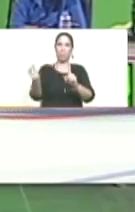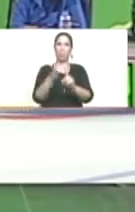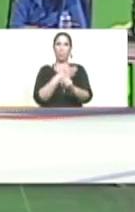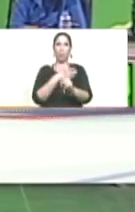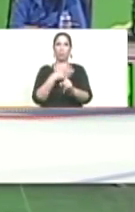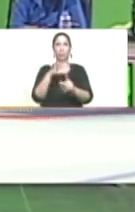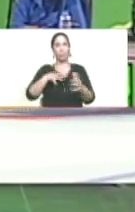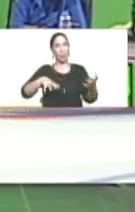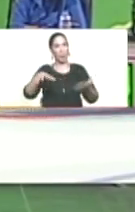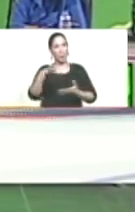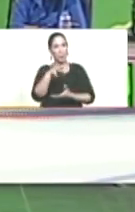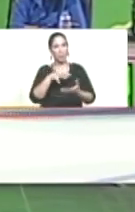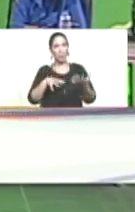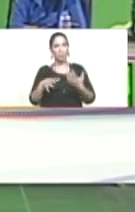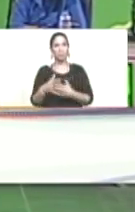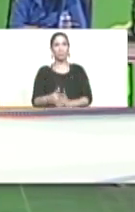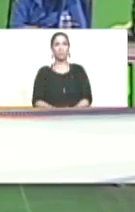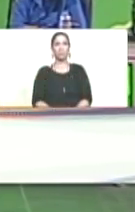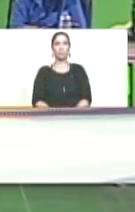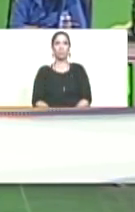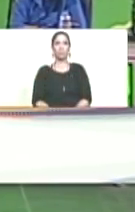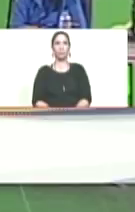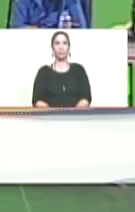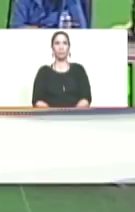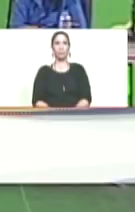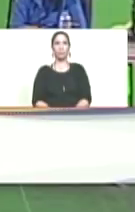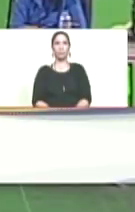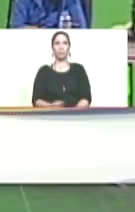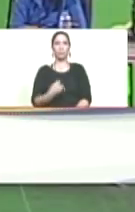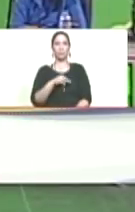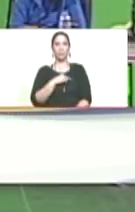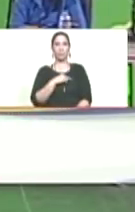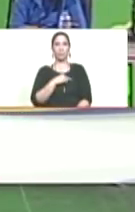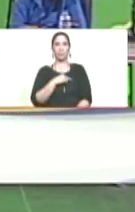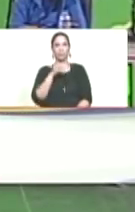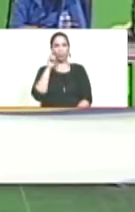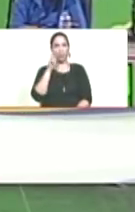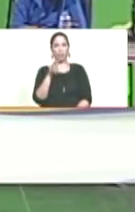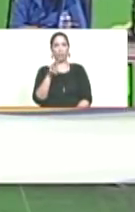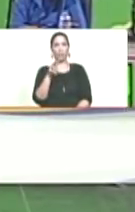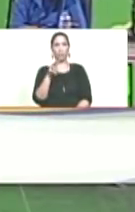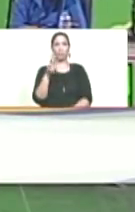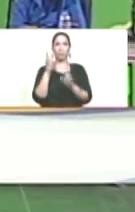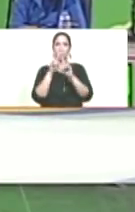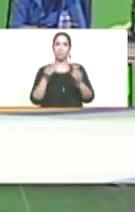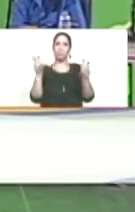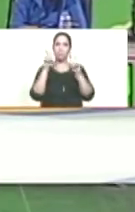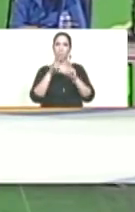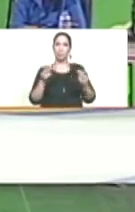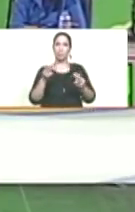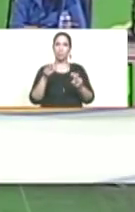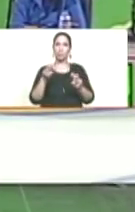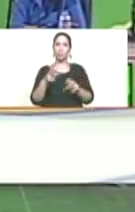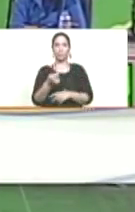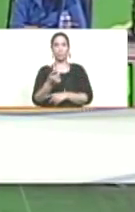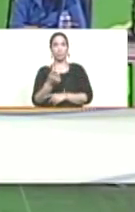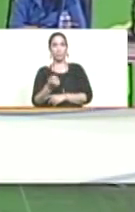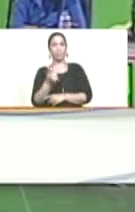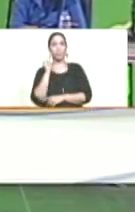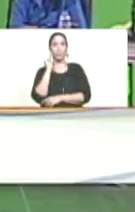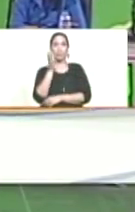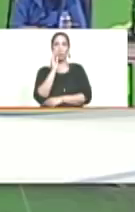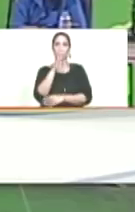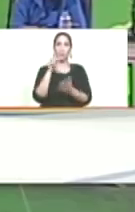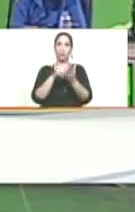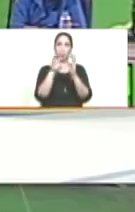situación. Por eso iremos despejando poco a poco. Hoy la Asamblea Nacional Constituyente